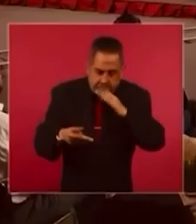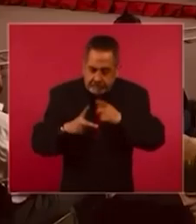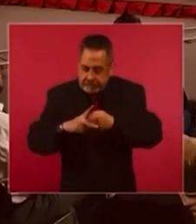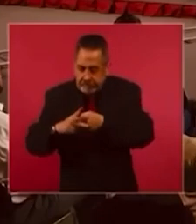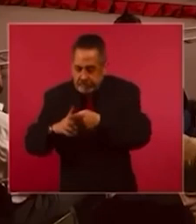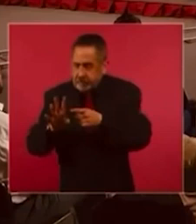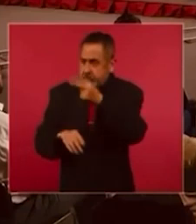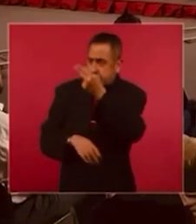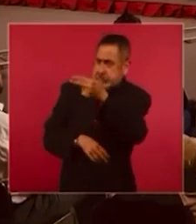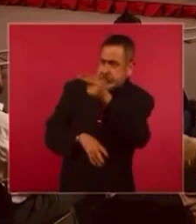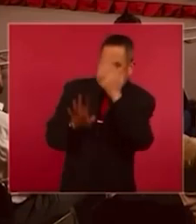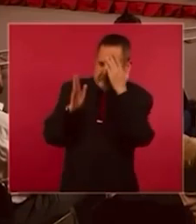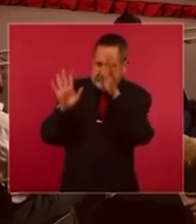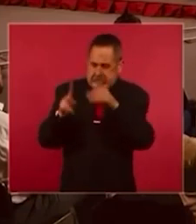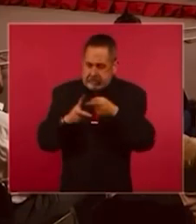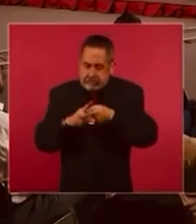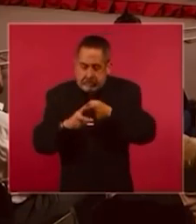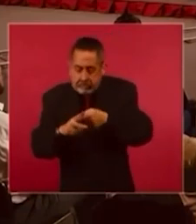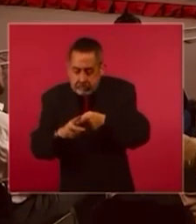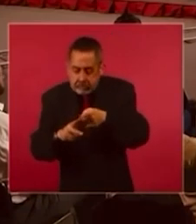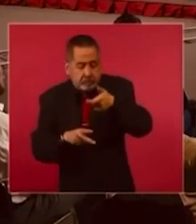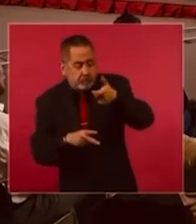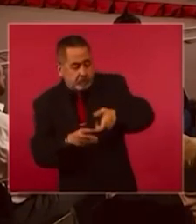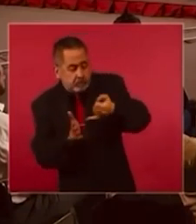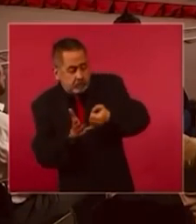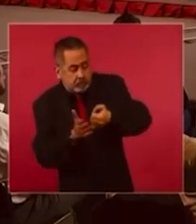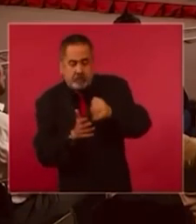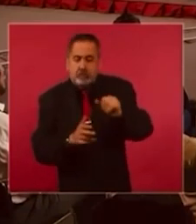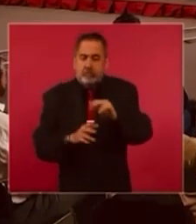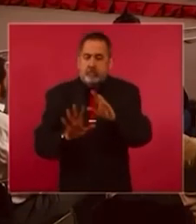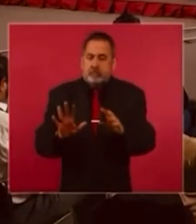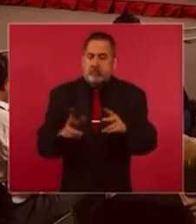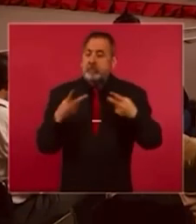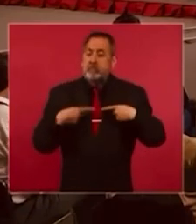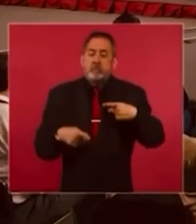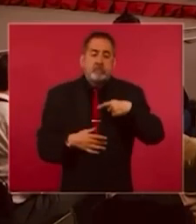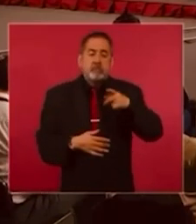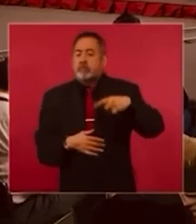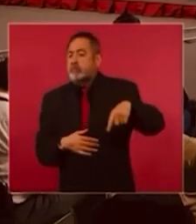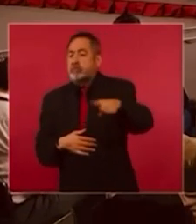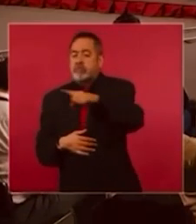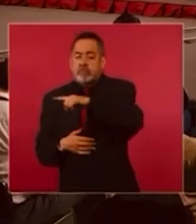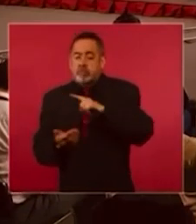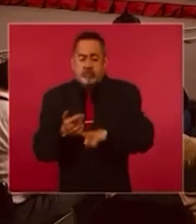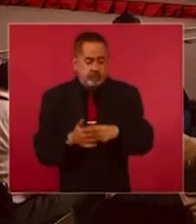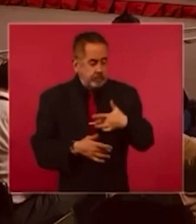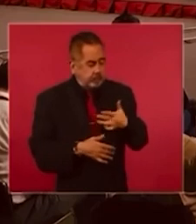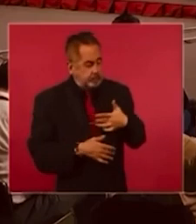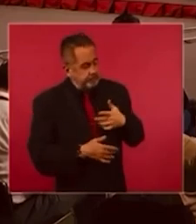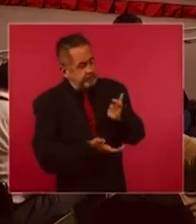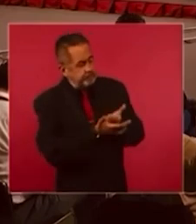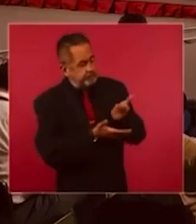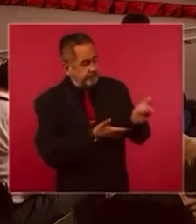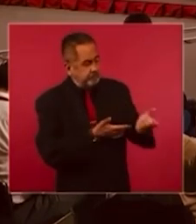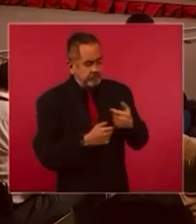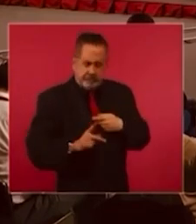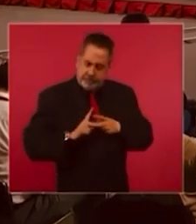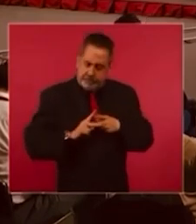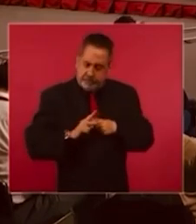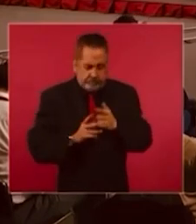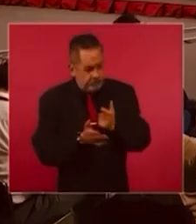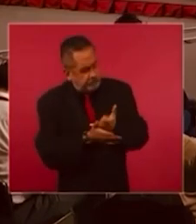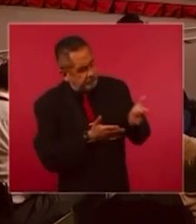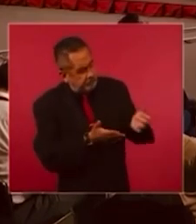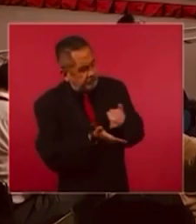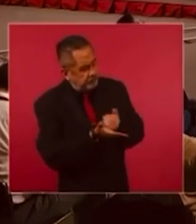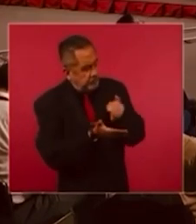cálculos y las autoridades Fiscales revisan los datos para determinar su validez y bueno a todo